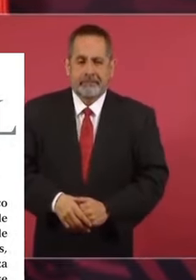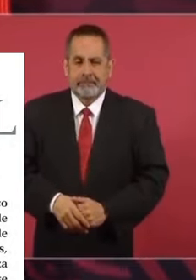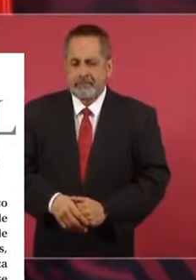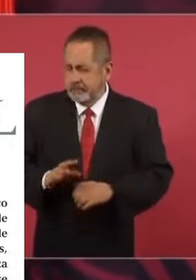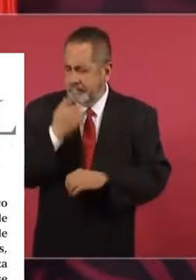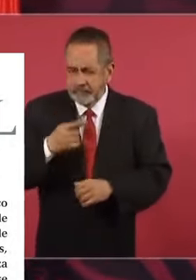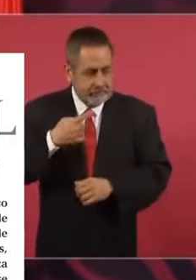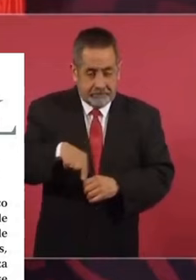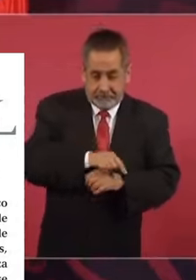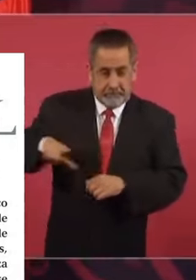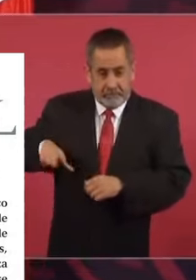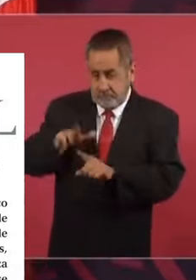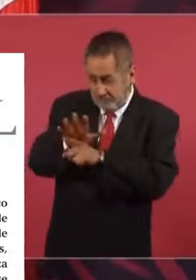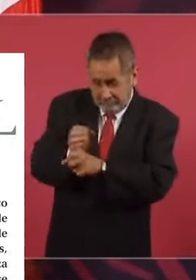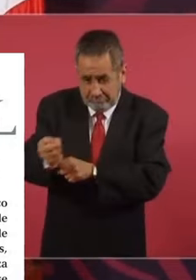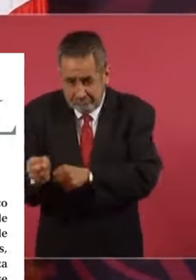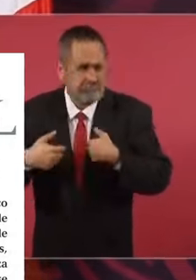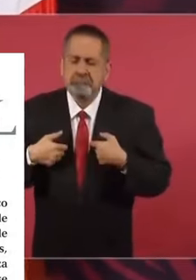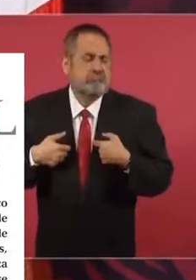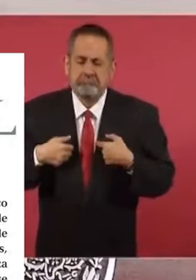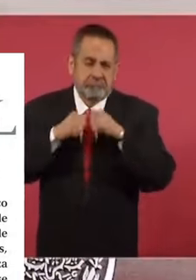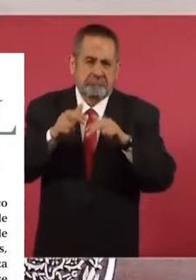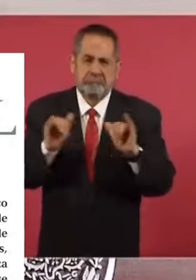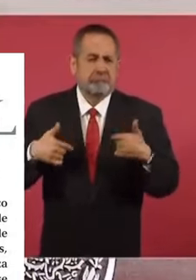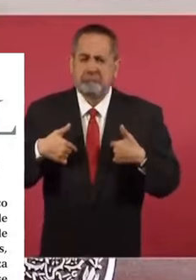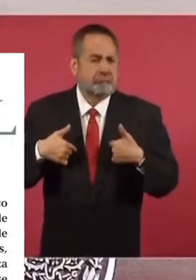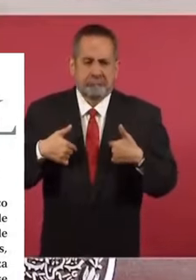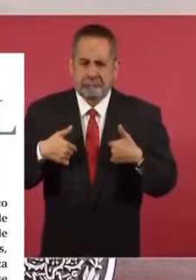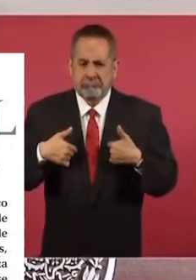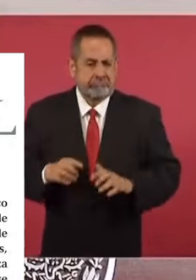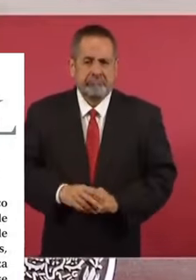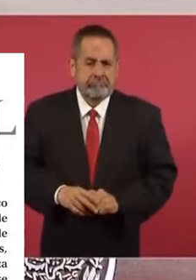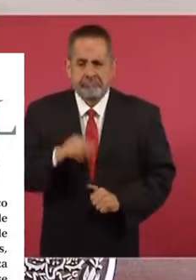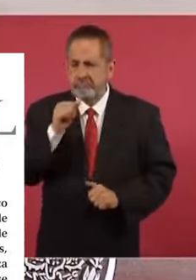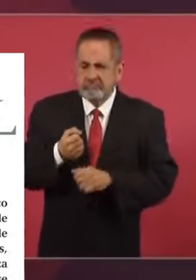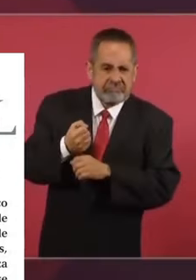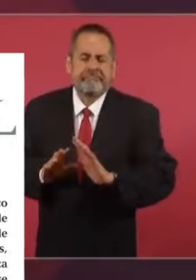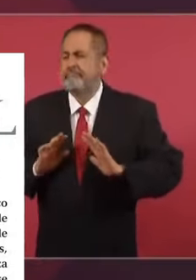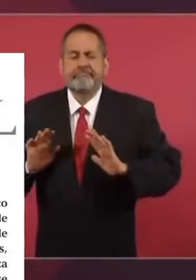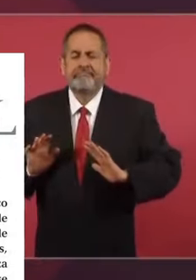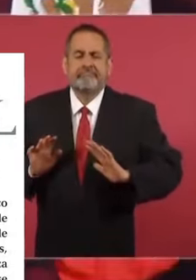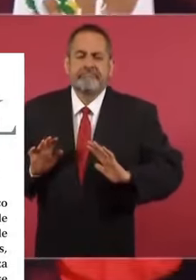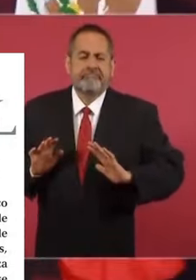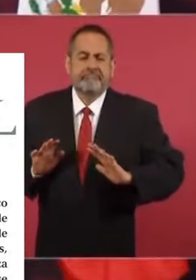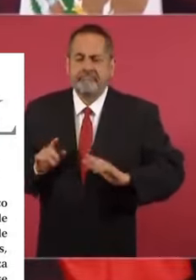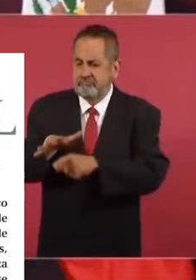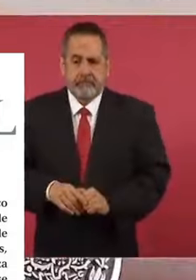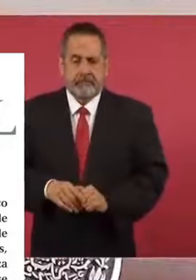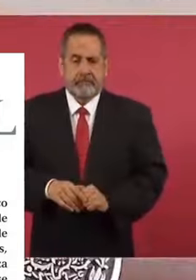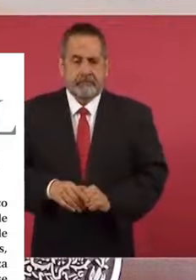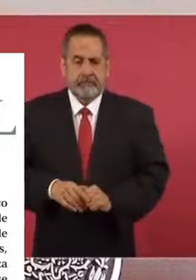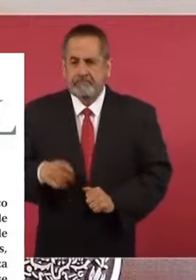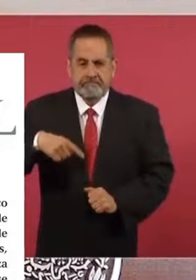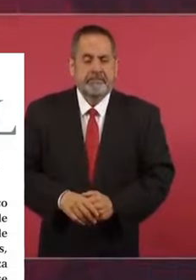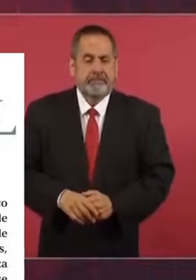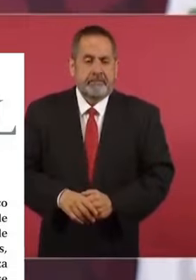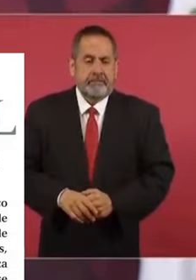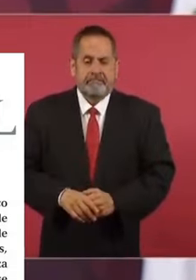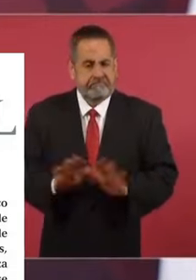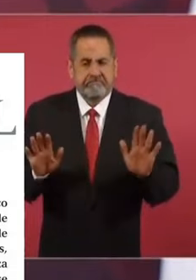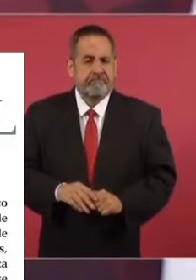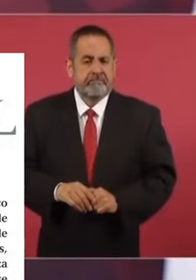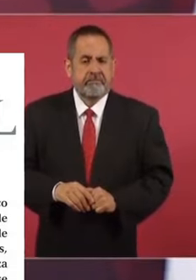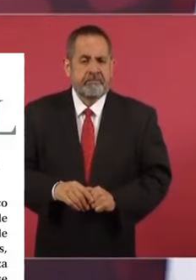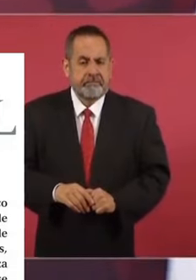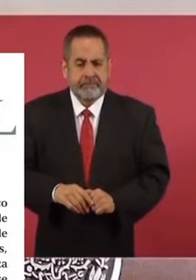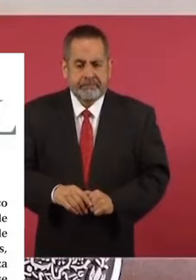persecución del Estado nosotros no osgamos a nadie nosotros no reprimimos No censuramos para nada